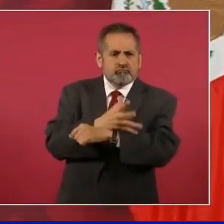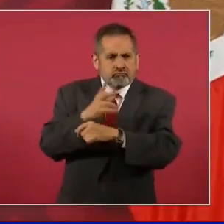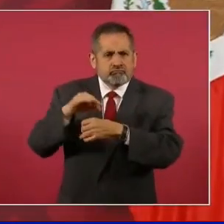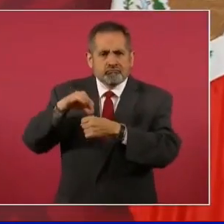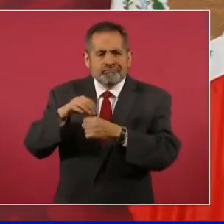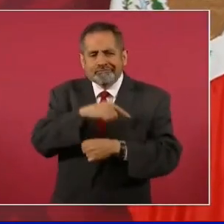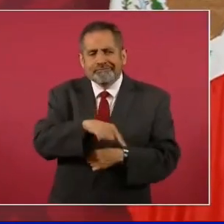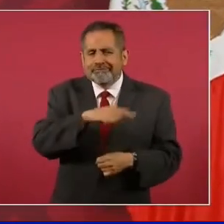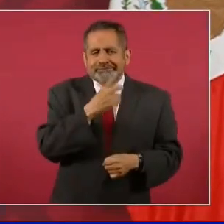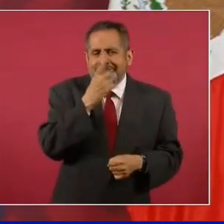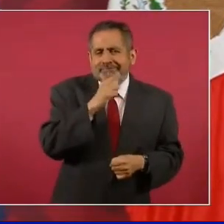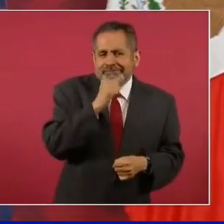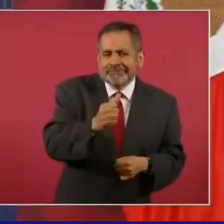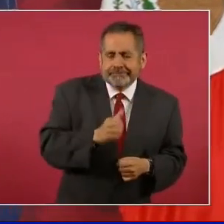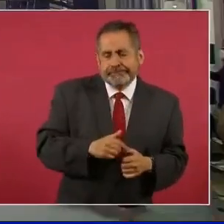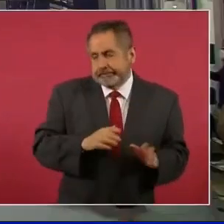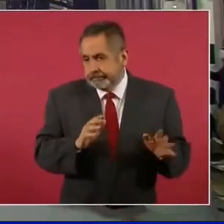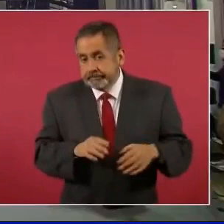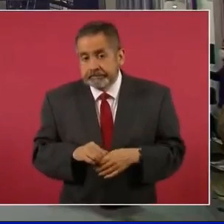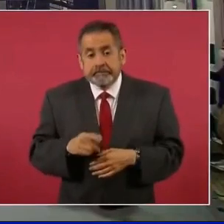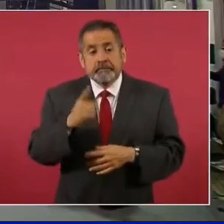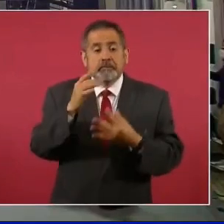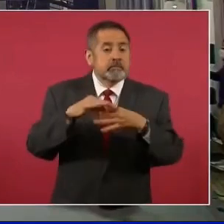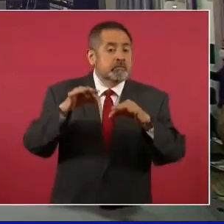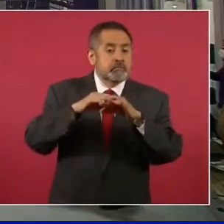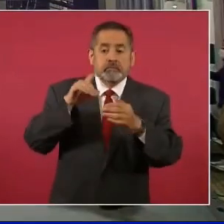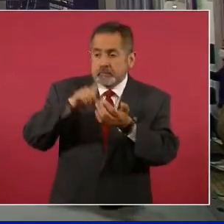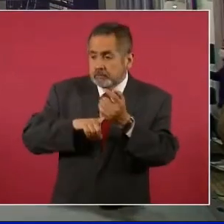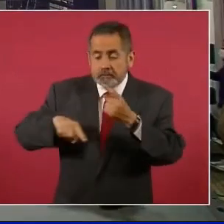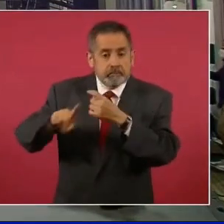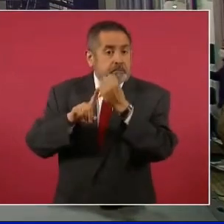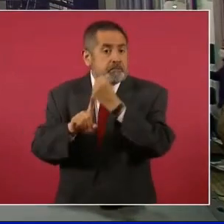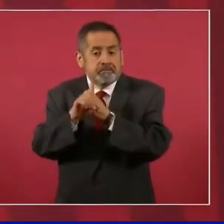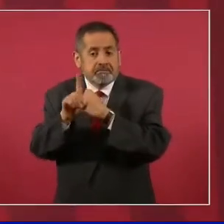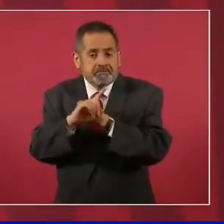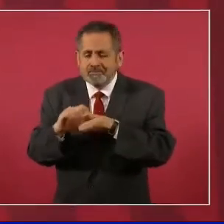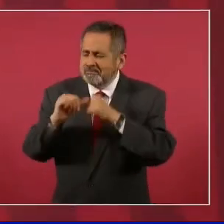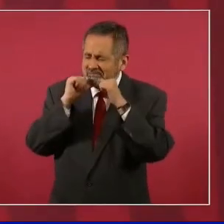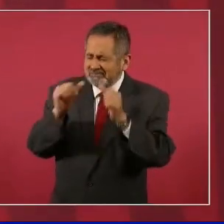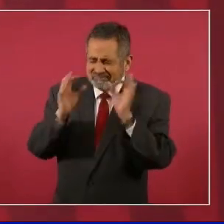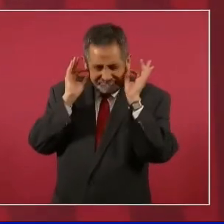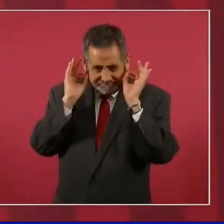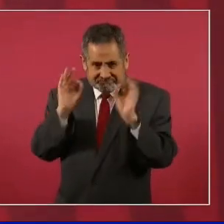interesante es que no hubo ningún problema.